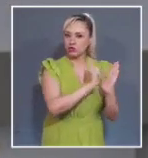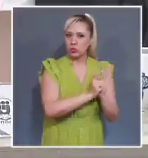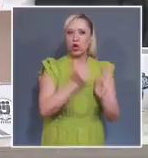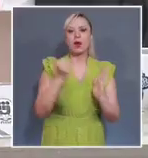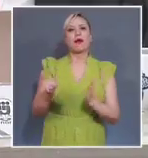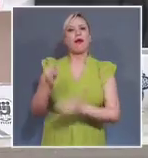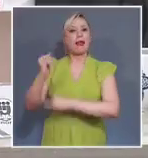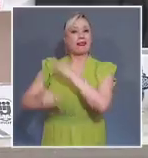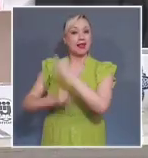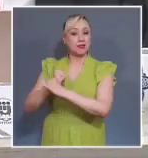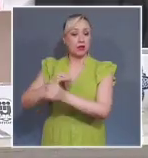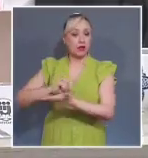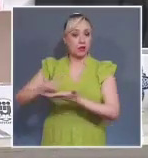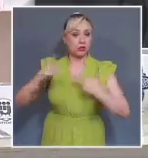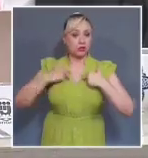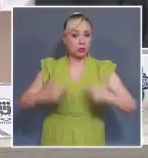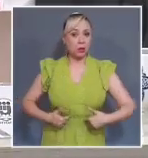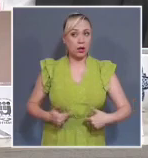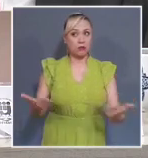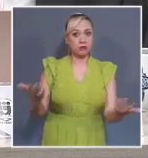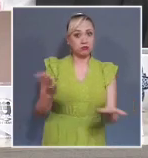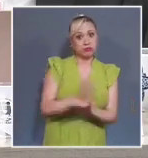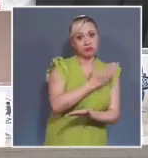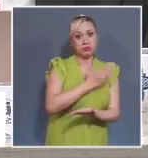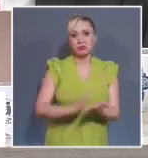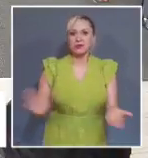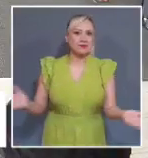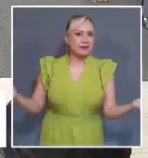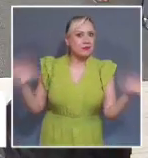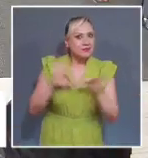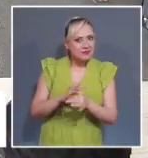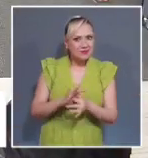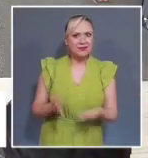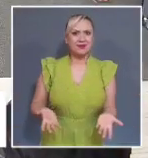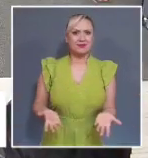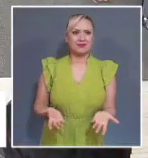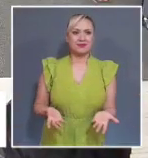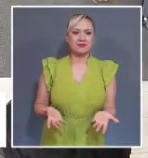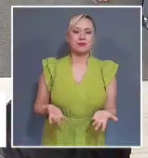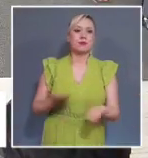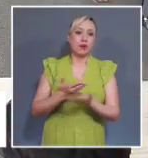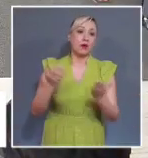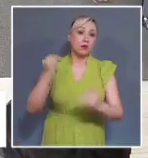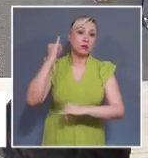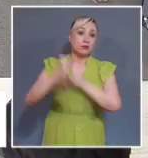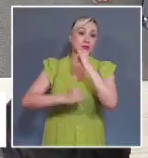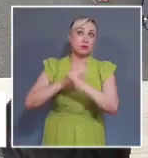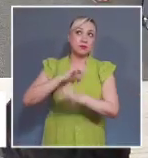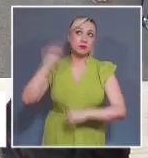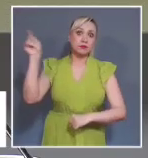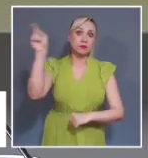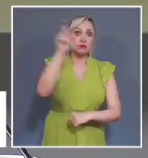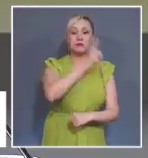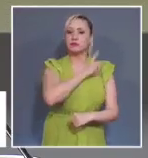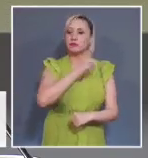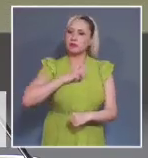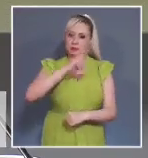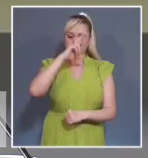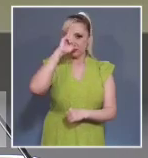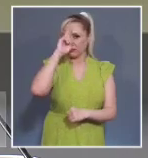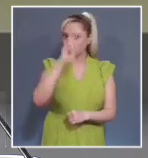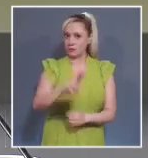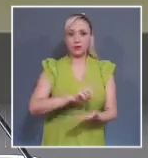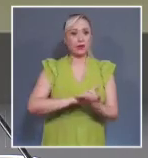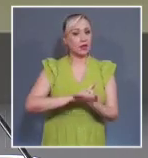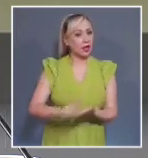humanos. Precisaron que los estándares de organismos internacionales deben responder al principio de progresividad y su uso debe ser